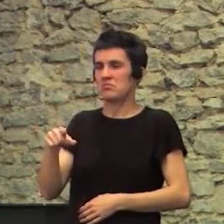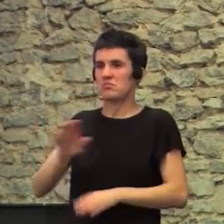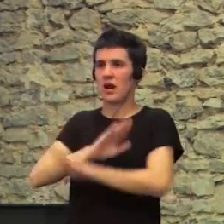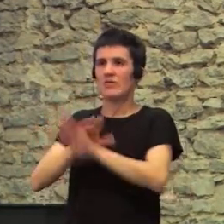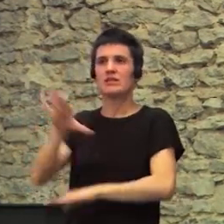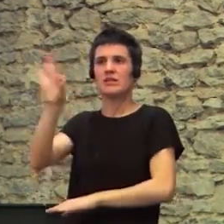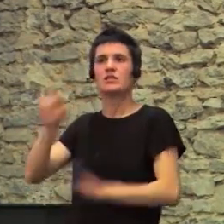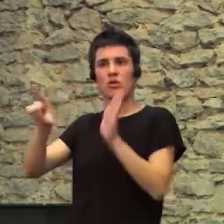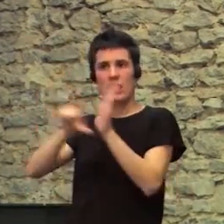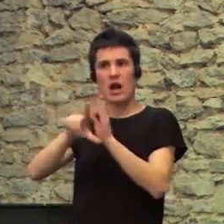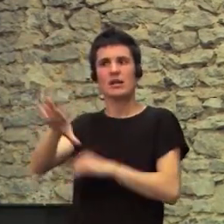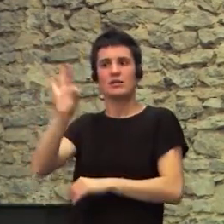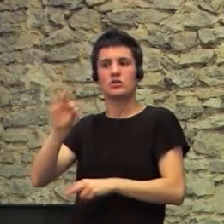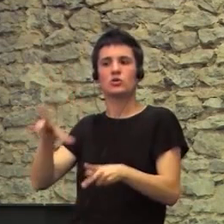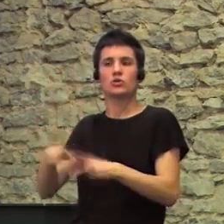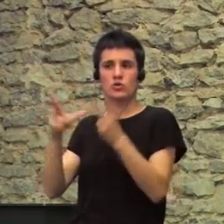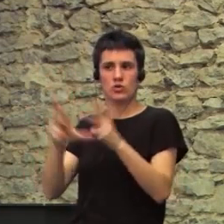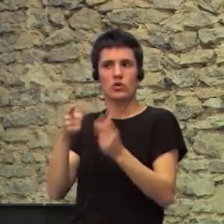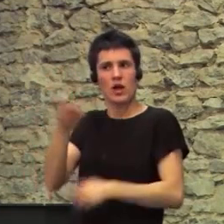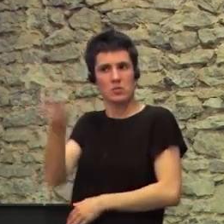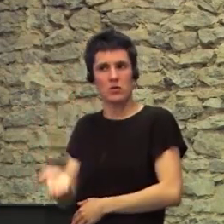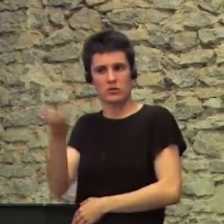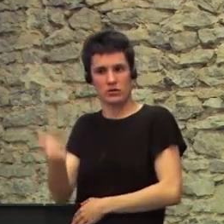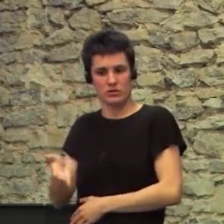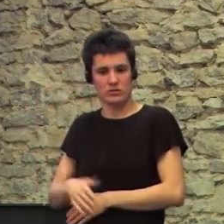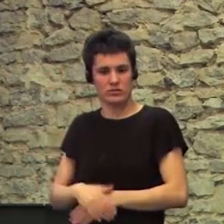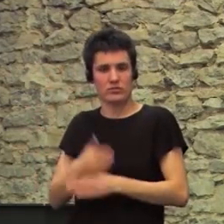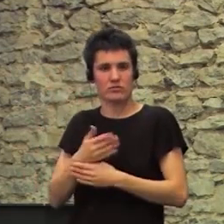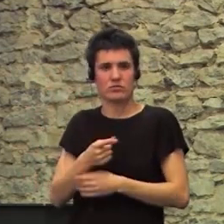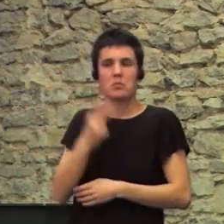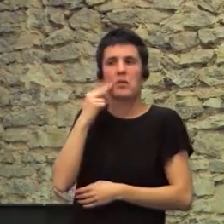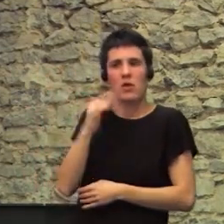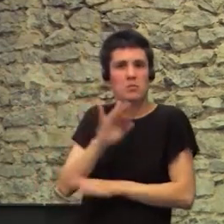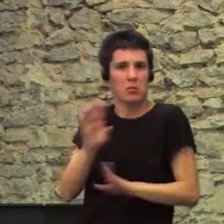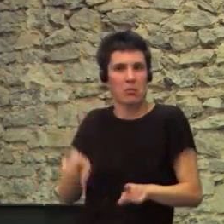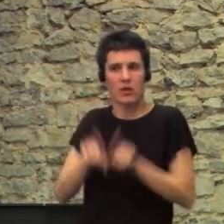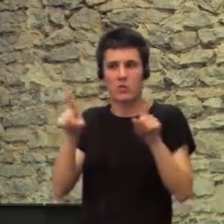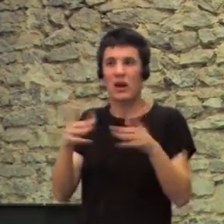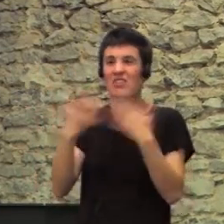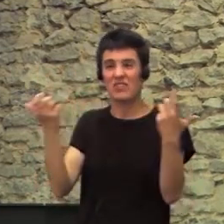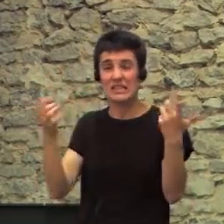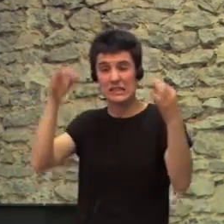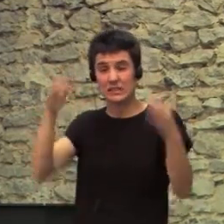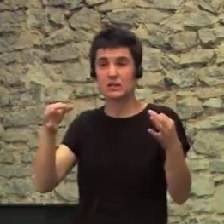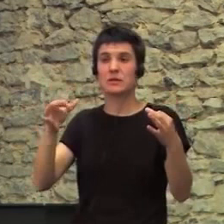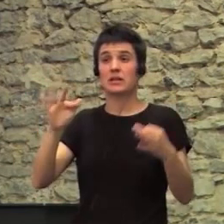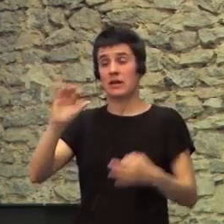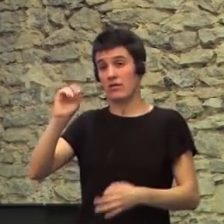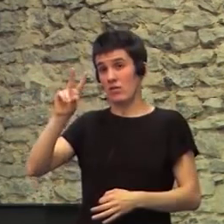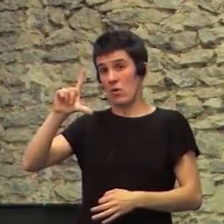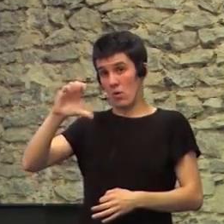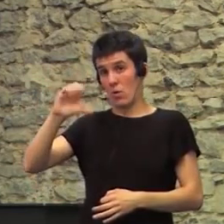decisión social, ¿no? Aunque existiera ese miedo. La frase exactamente de Foucault era